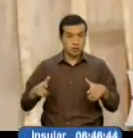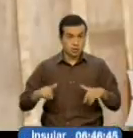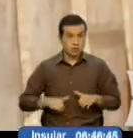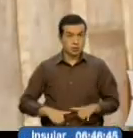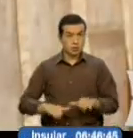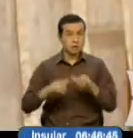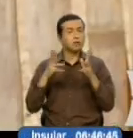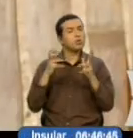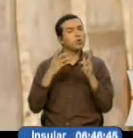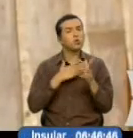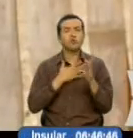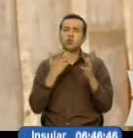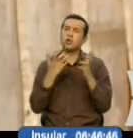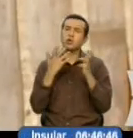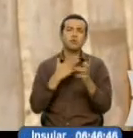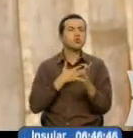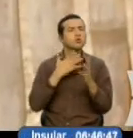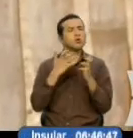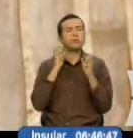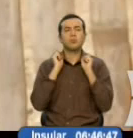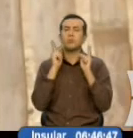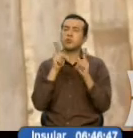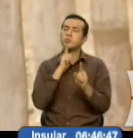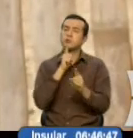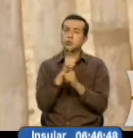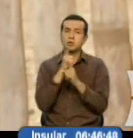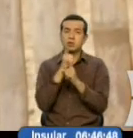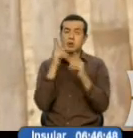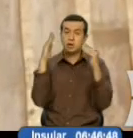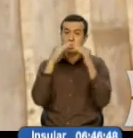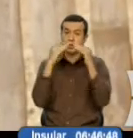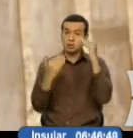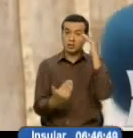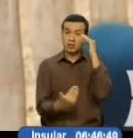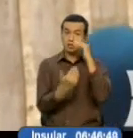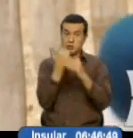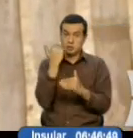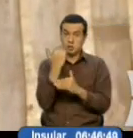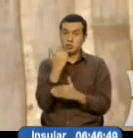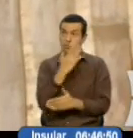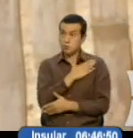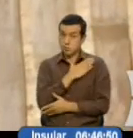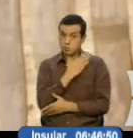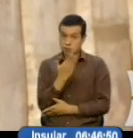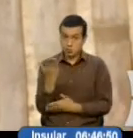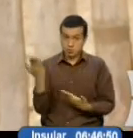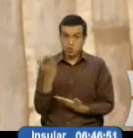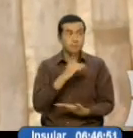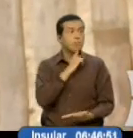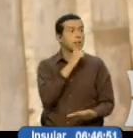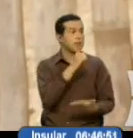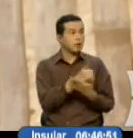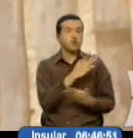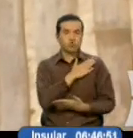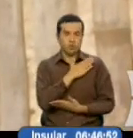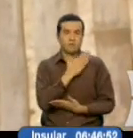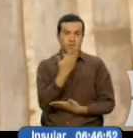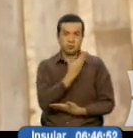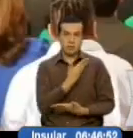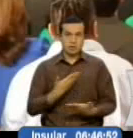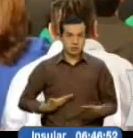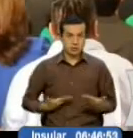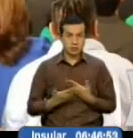Yo sí quisiera que haya la oportunidad de tener una casa nueva. ¿Y confía en que sí va a ser, quizás? Claro, sí, yo confío en el